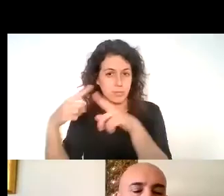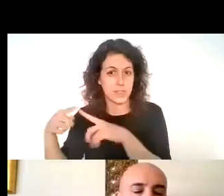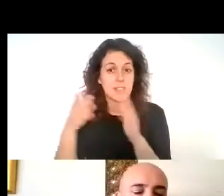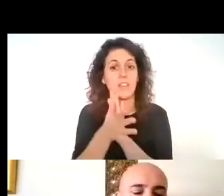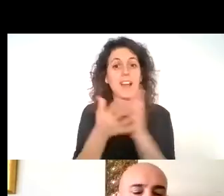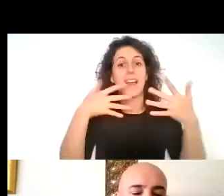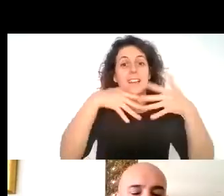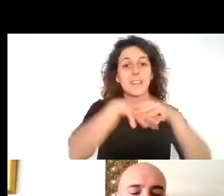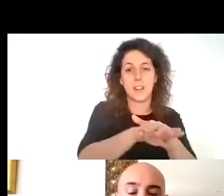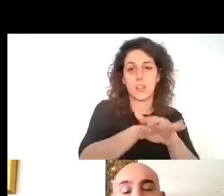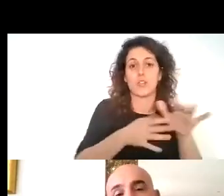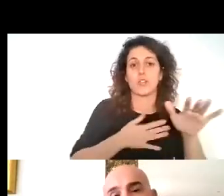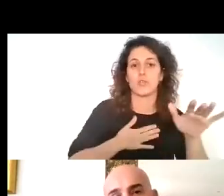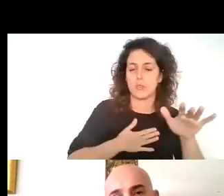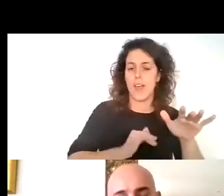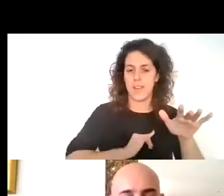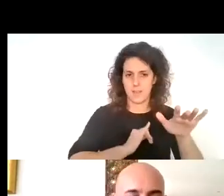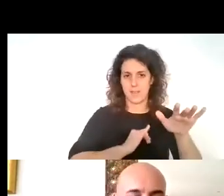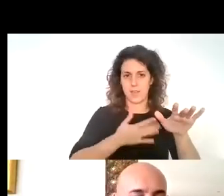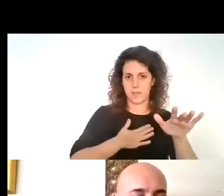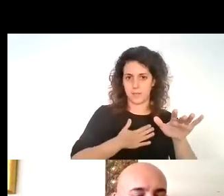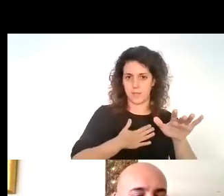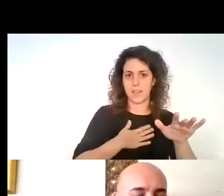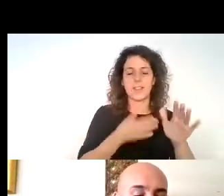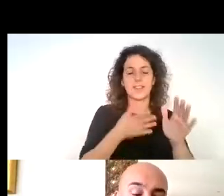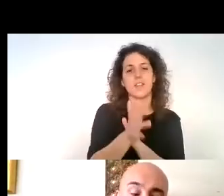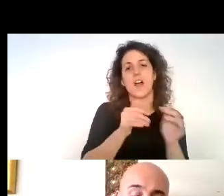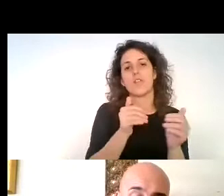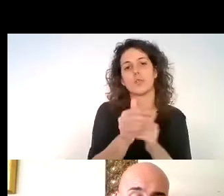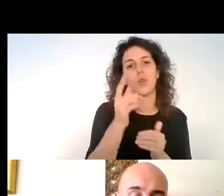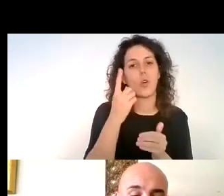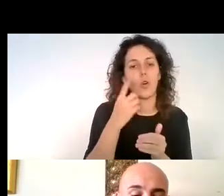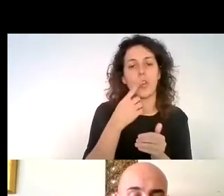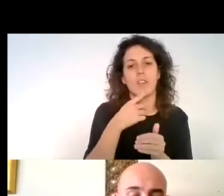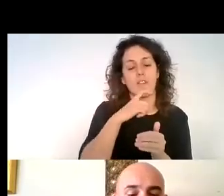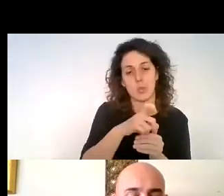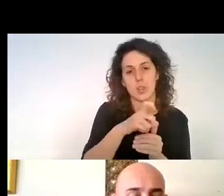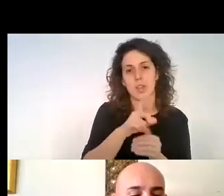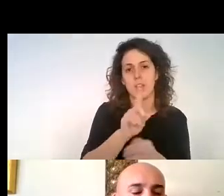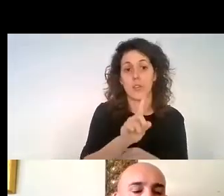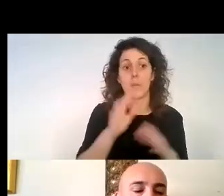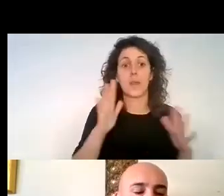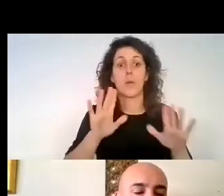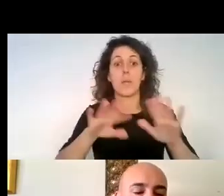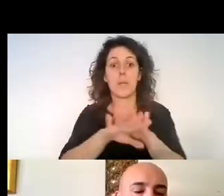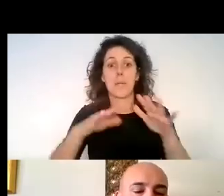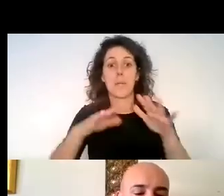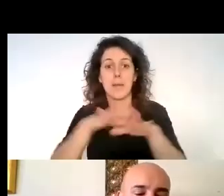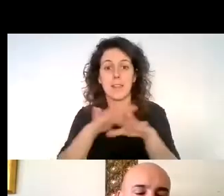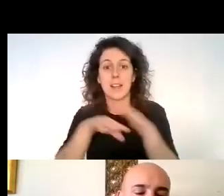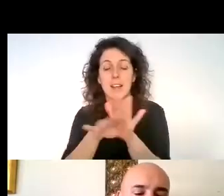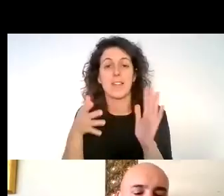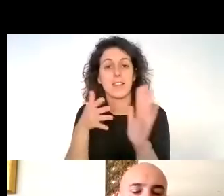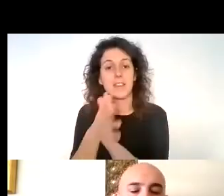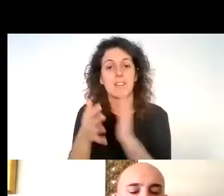algo que llevamos en el ADN y no nos resulta complicado, sino que por el contrario, esta mezcla consigue que nuestro pueblo sea un crisol